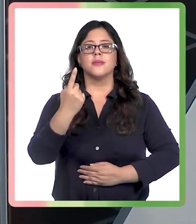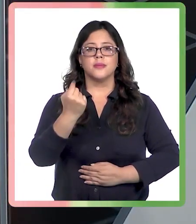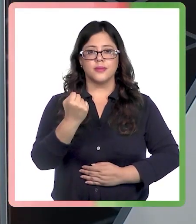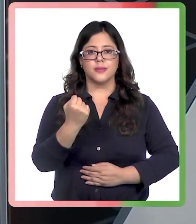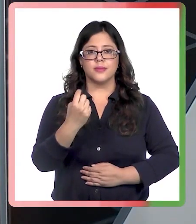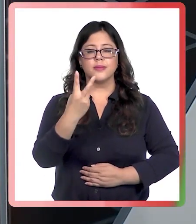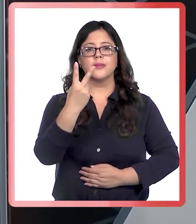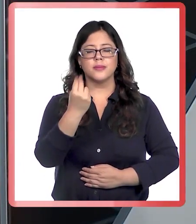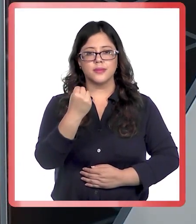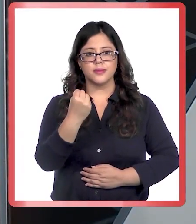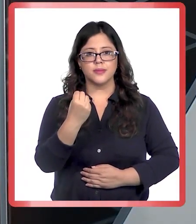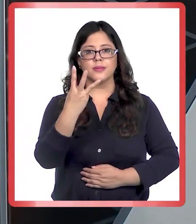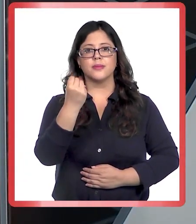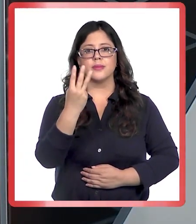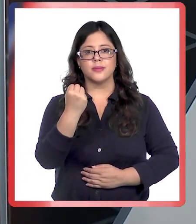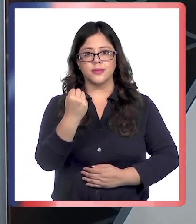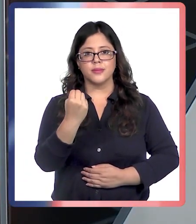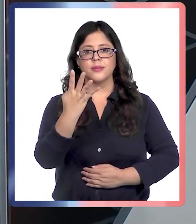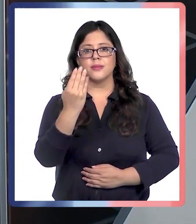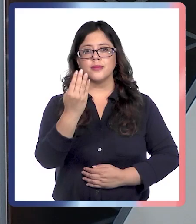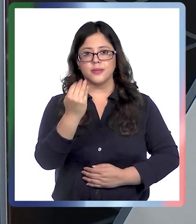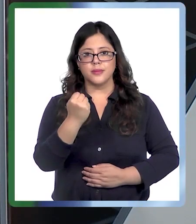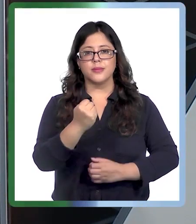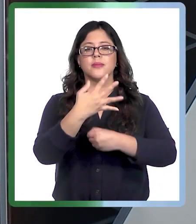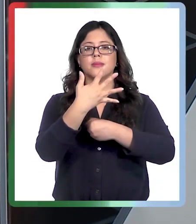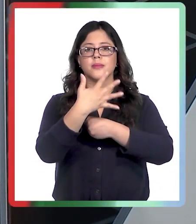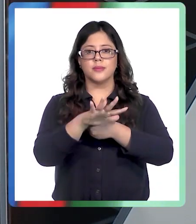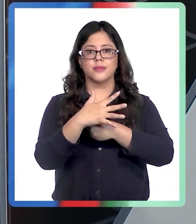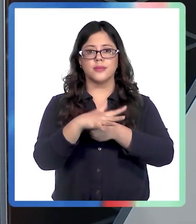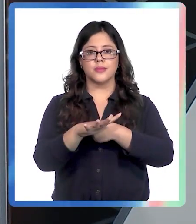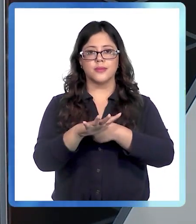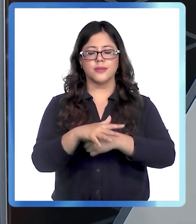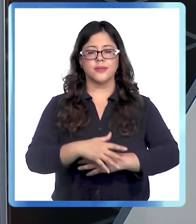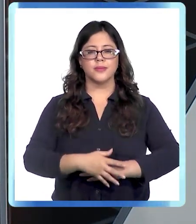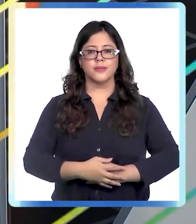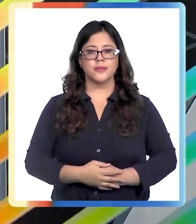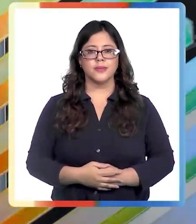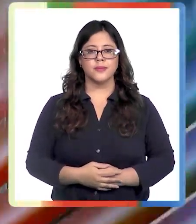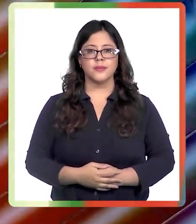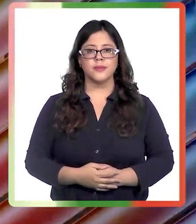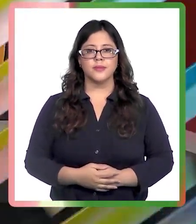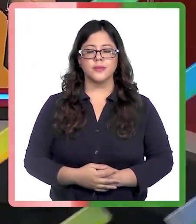11, 12, 13, 14, 15.